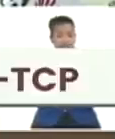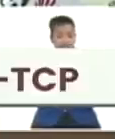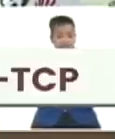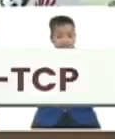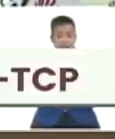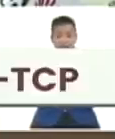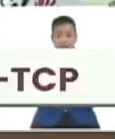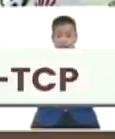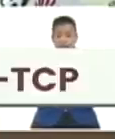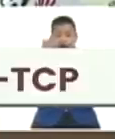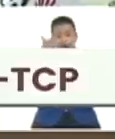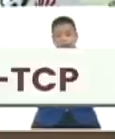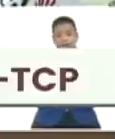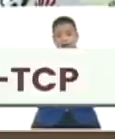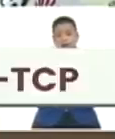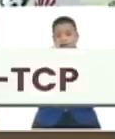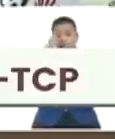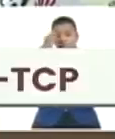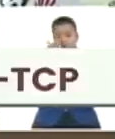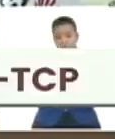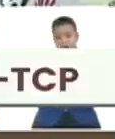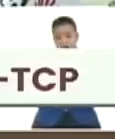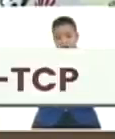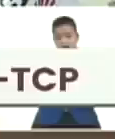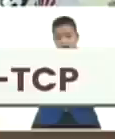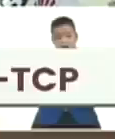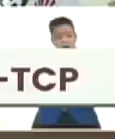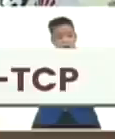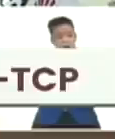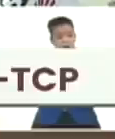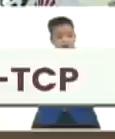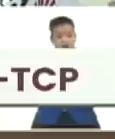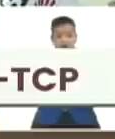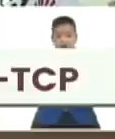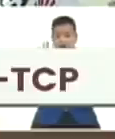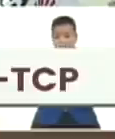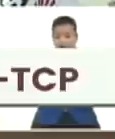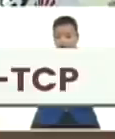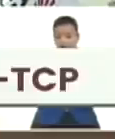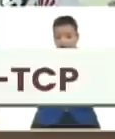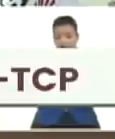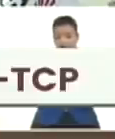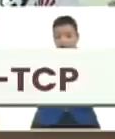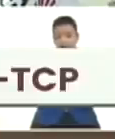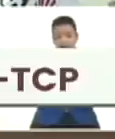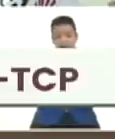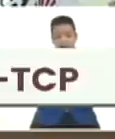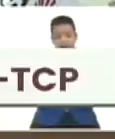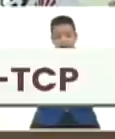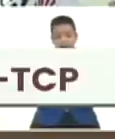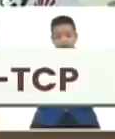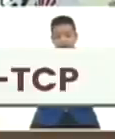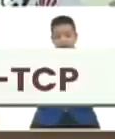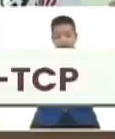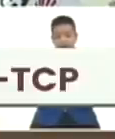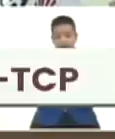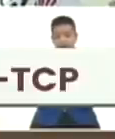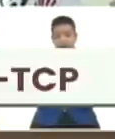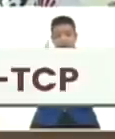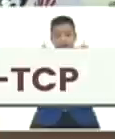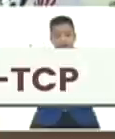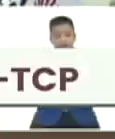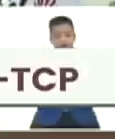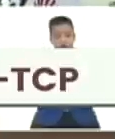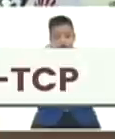Bolivariana para los Pueblos de Nuestra América, Tratado de Comercio de los Pueblos, ALBA TCP, reunidos en La Habana,